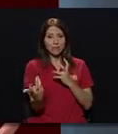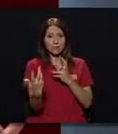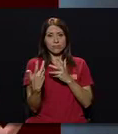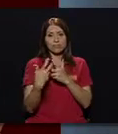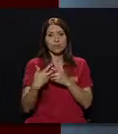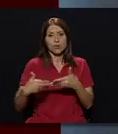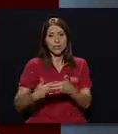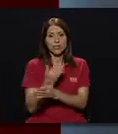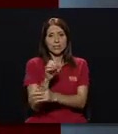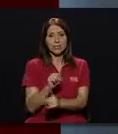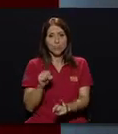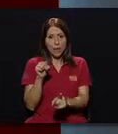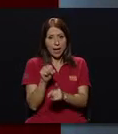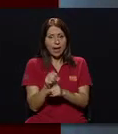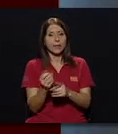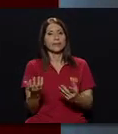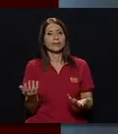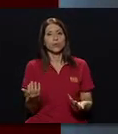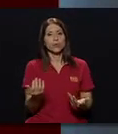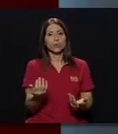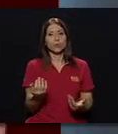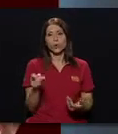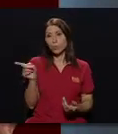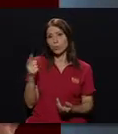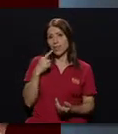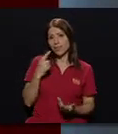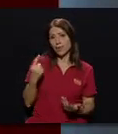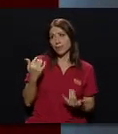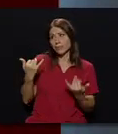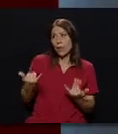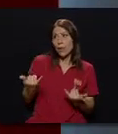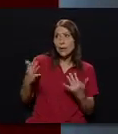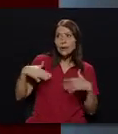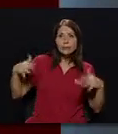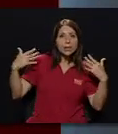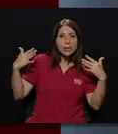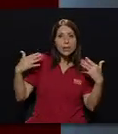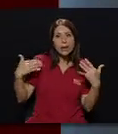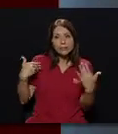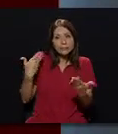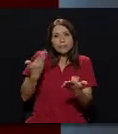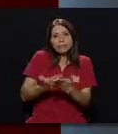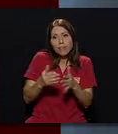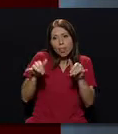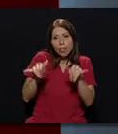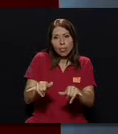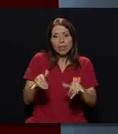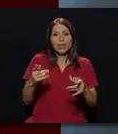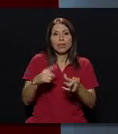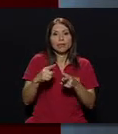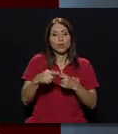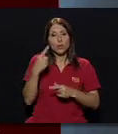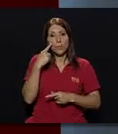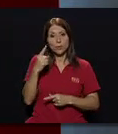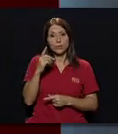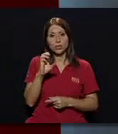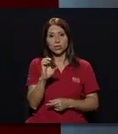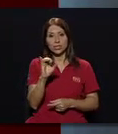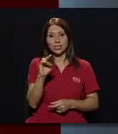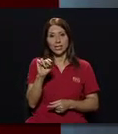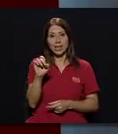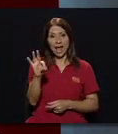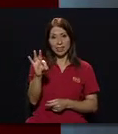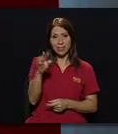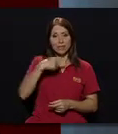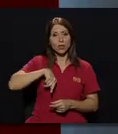nueva situación, como usted yo creo que bien dijo, que es para que esta. Sí. Y lo que hemos visto en el SINAT, donde